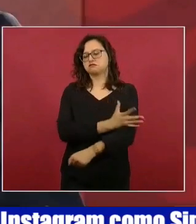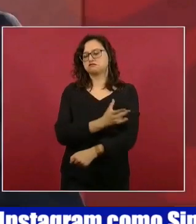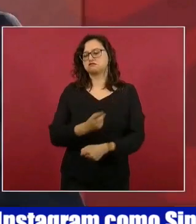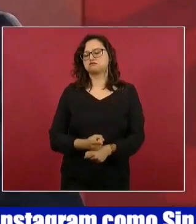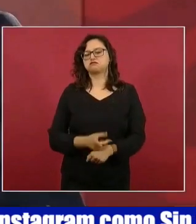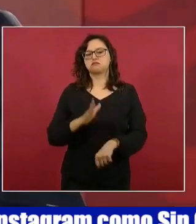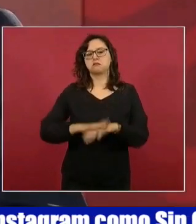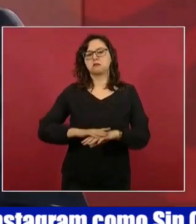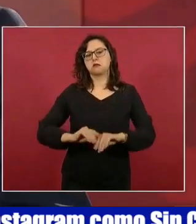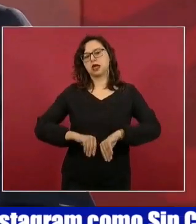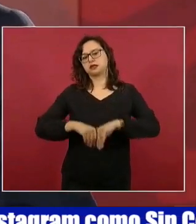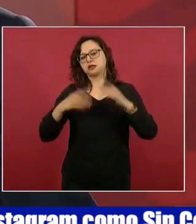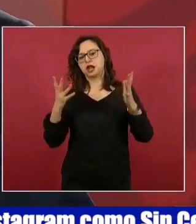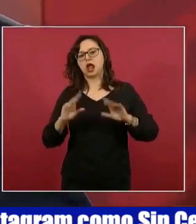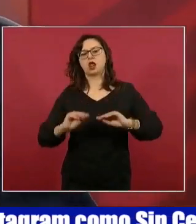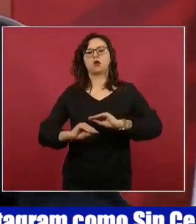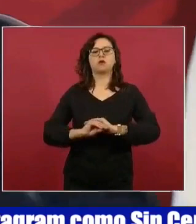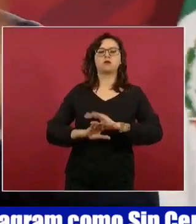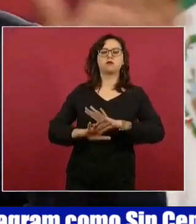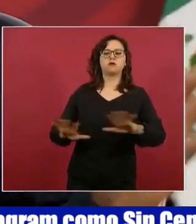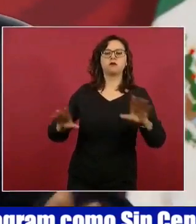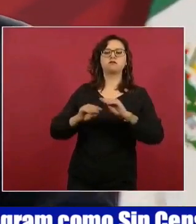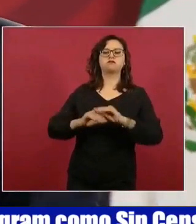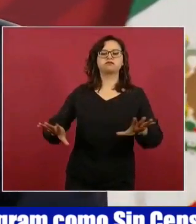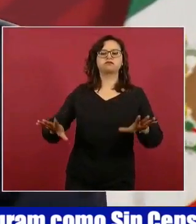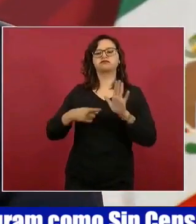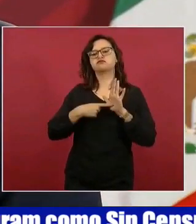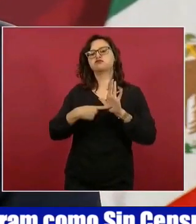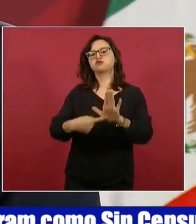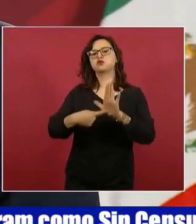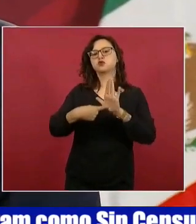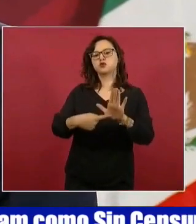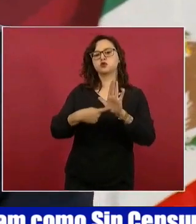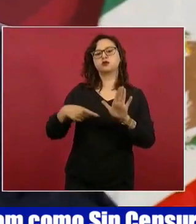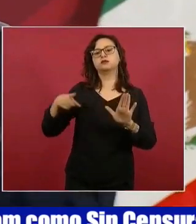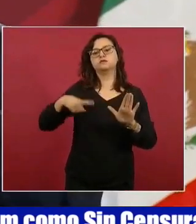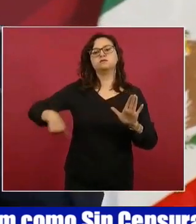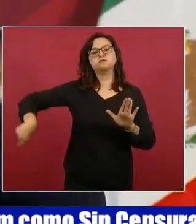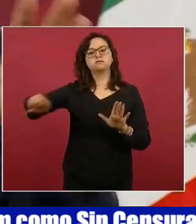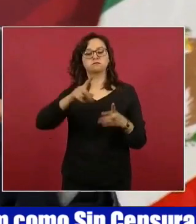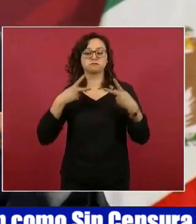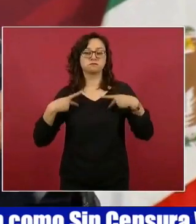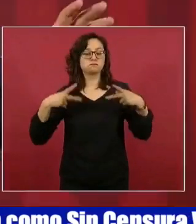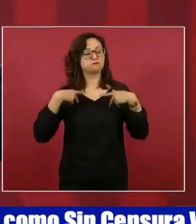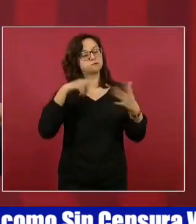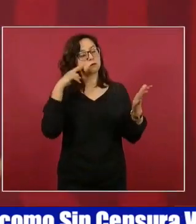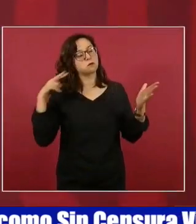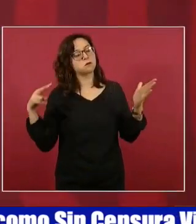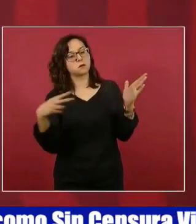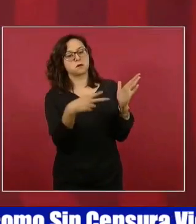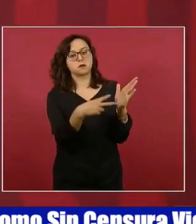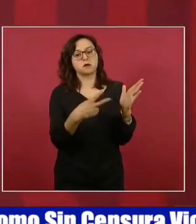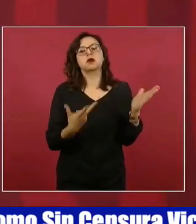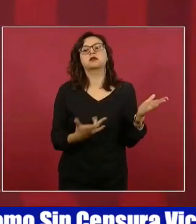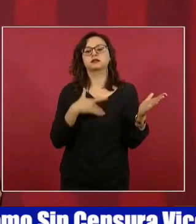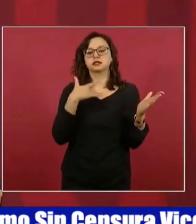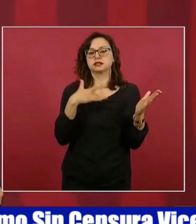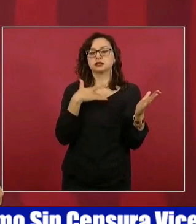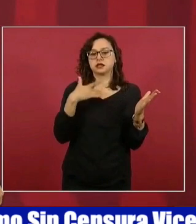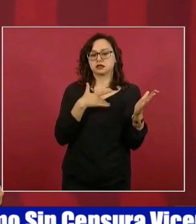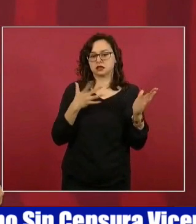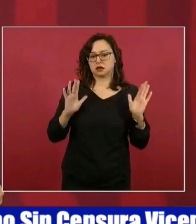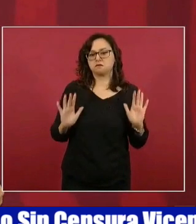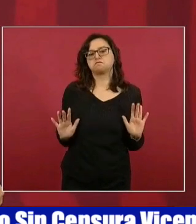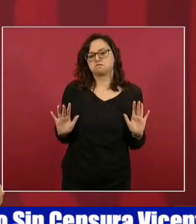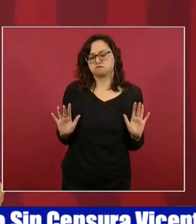de espacios también en Canal 11. Ayer le di su ración, su medida de crítica a